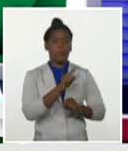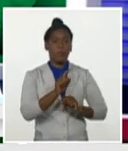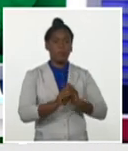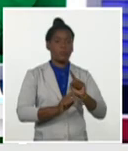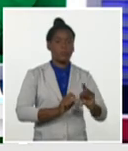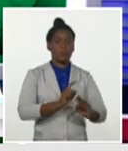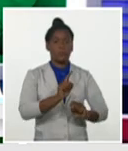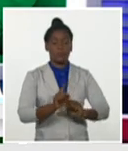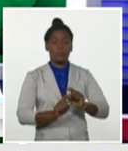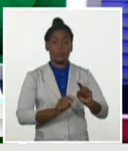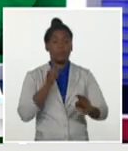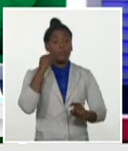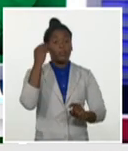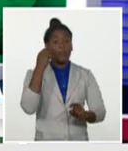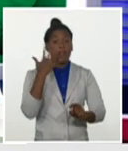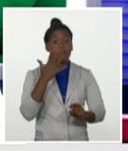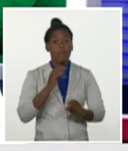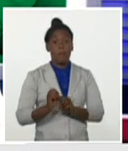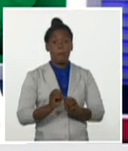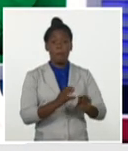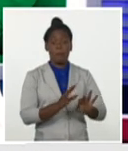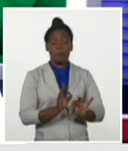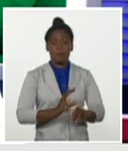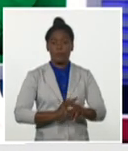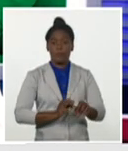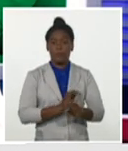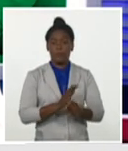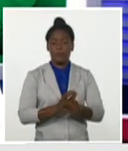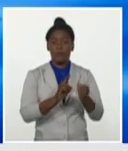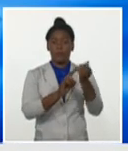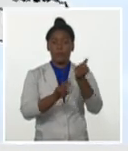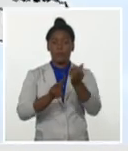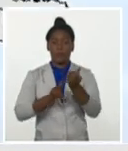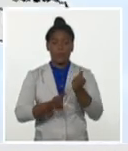importante. Por provincias,